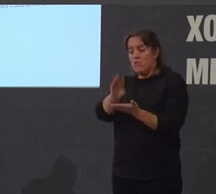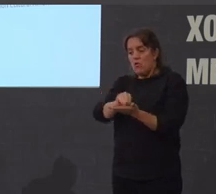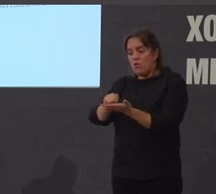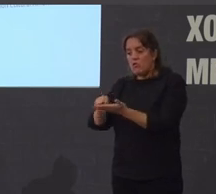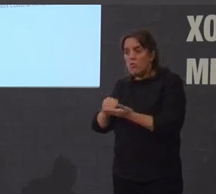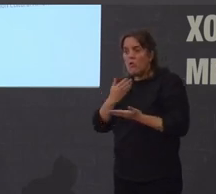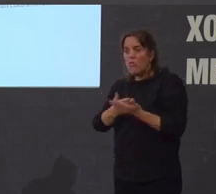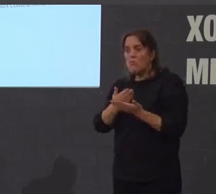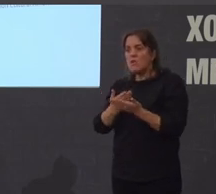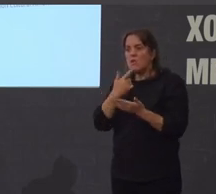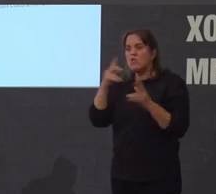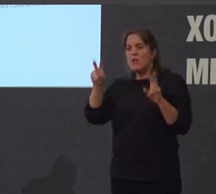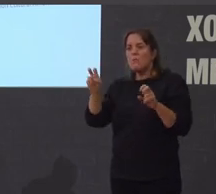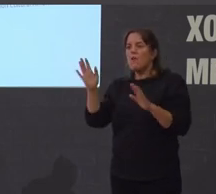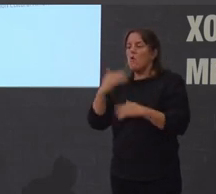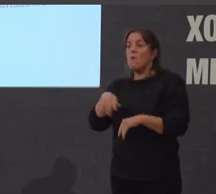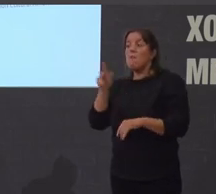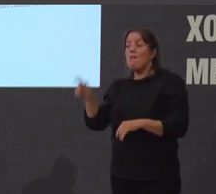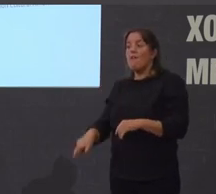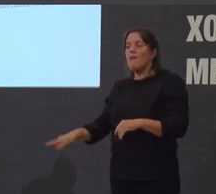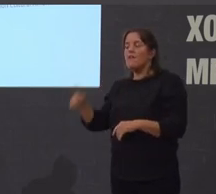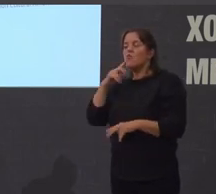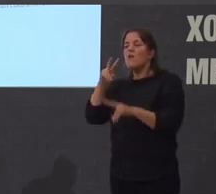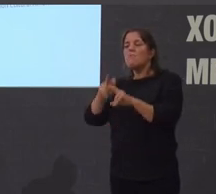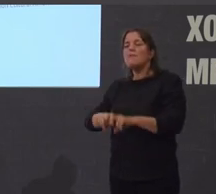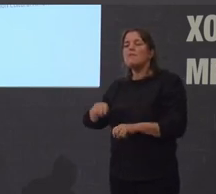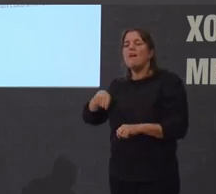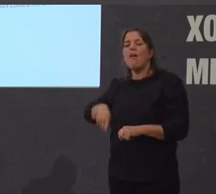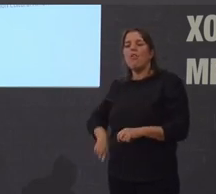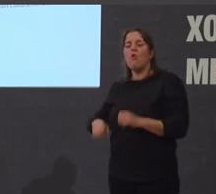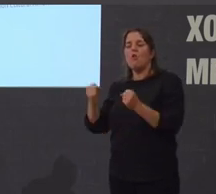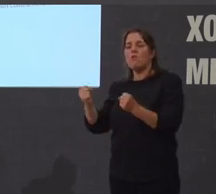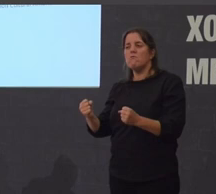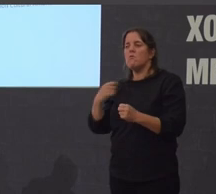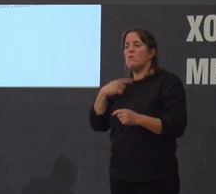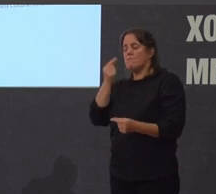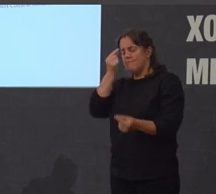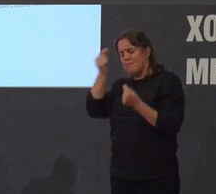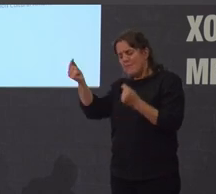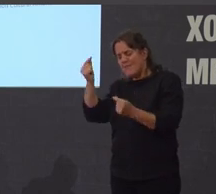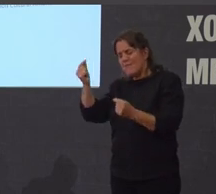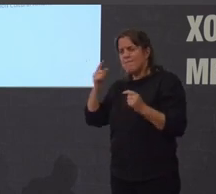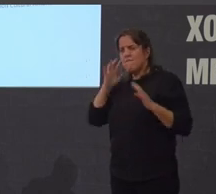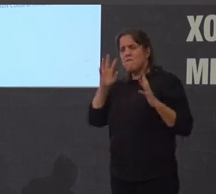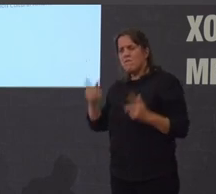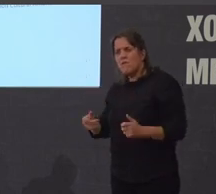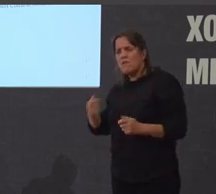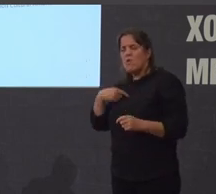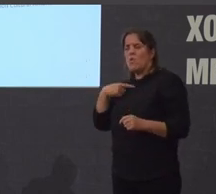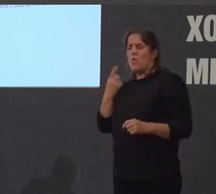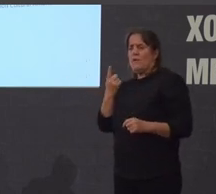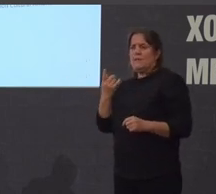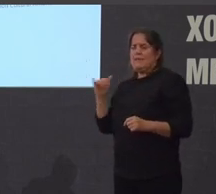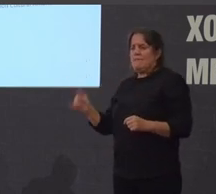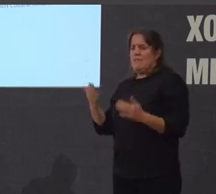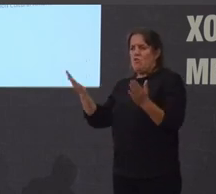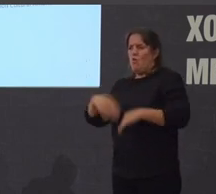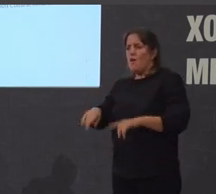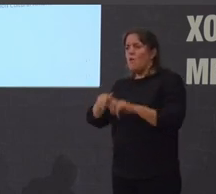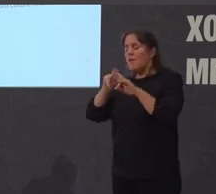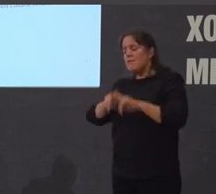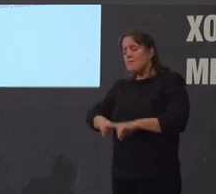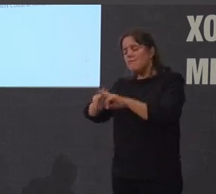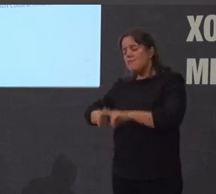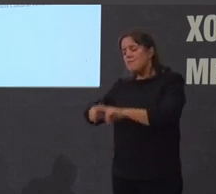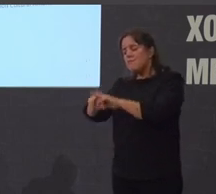pero pepe es un investigador minucioso riguroso incansable que revisa de xeito exhaustivo